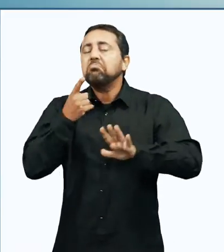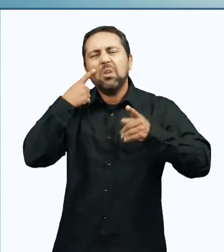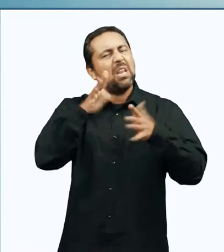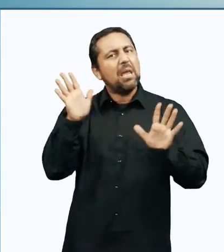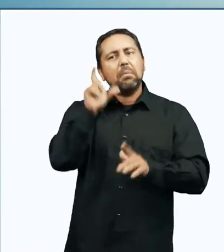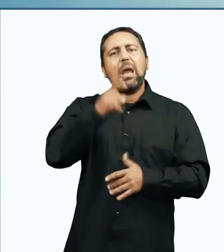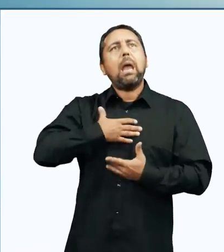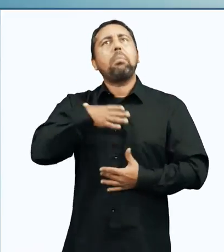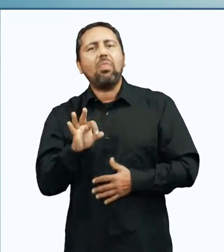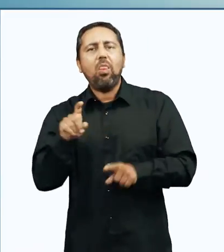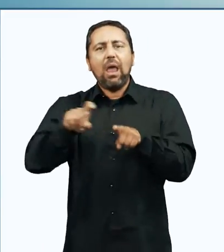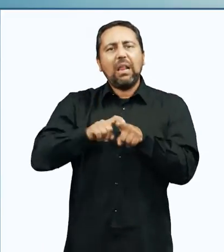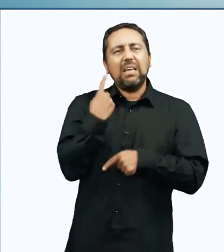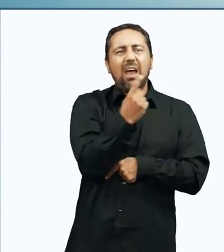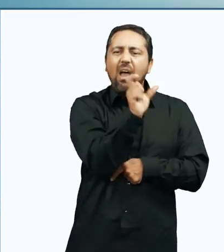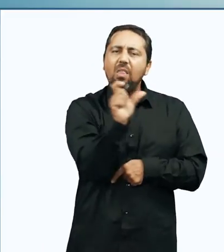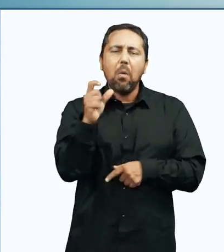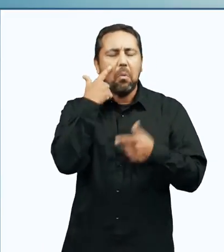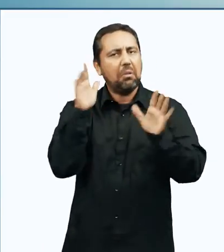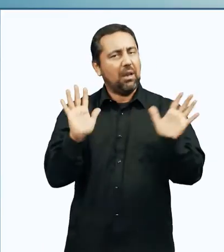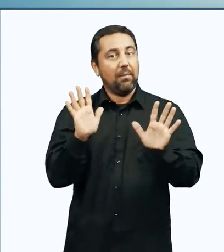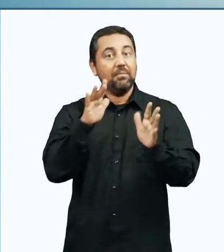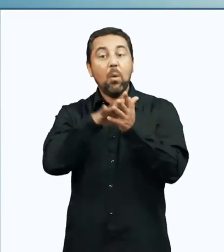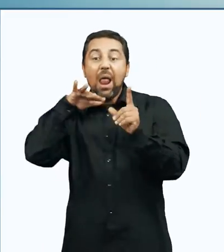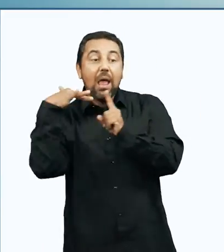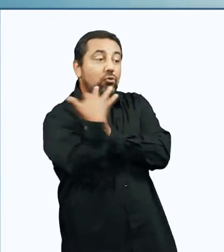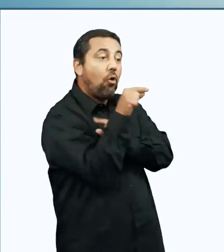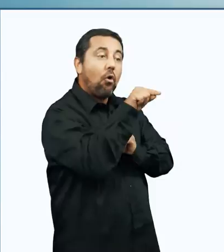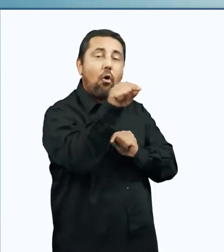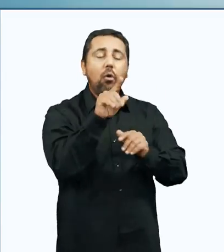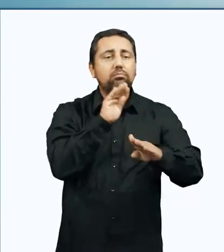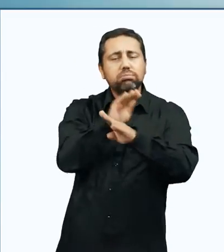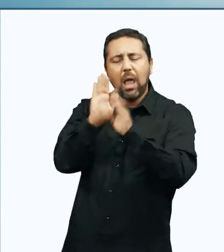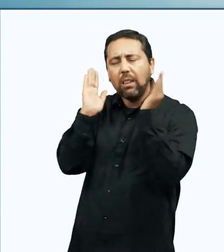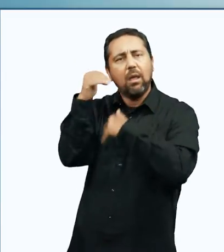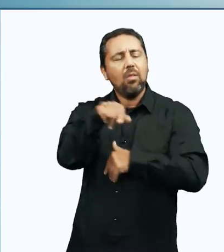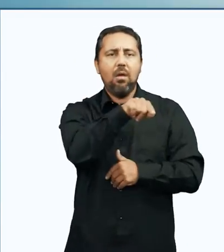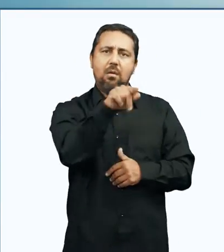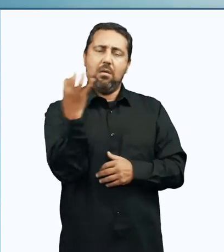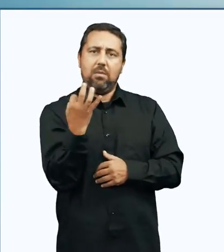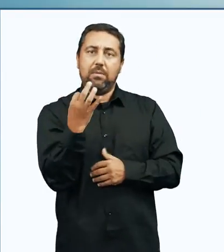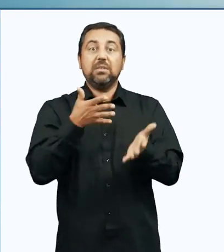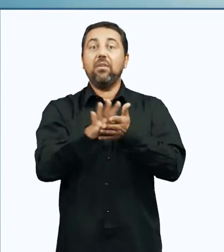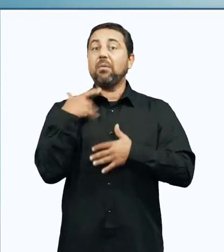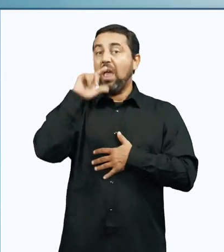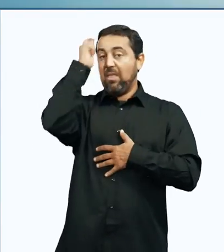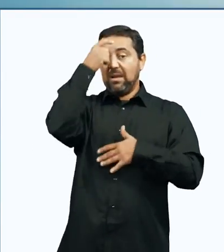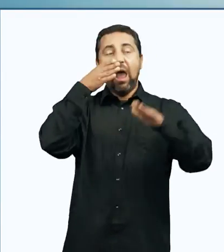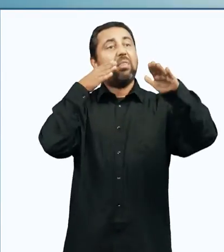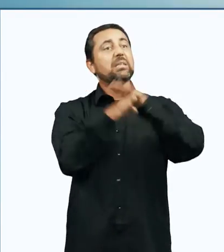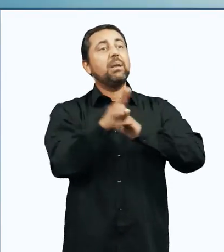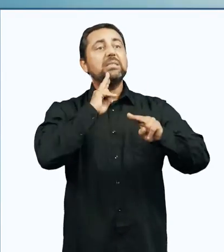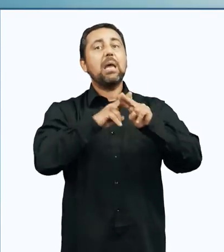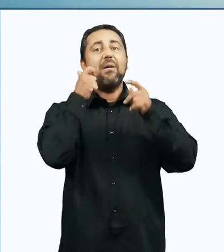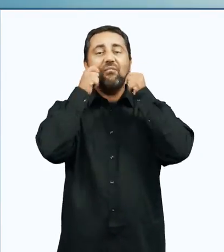independencia de sus capacidades y características personales en todos los entornos donde se puedan prestar por tanto va más allá del concepto